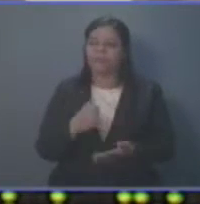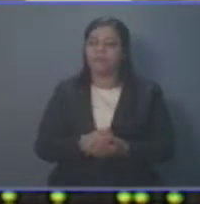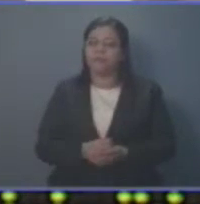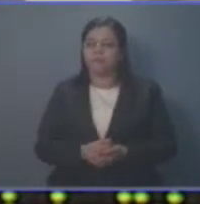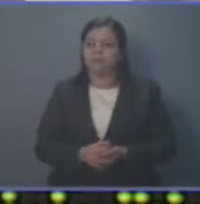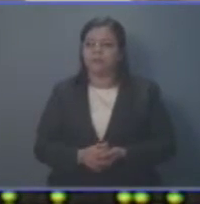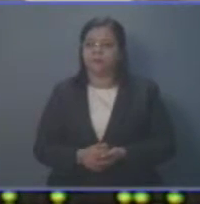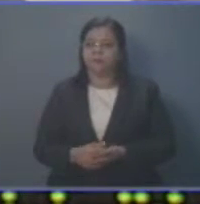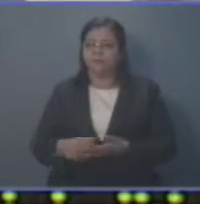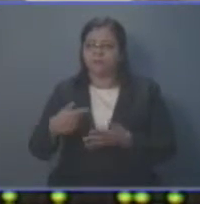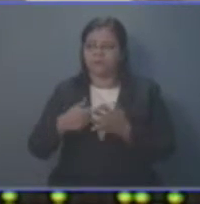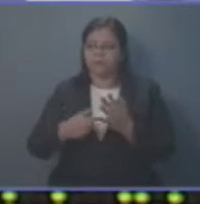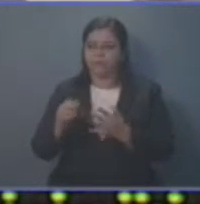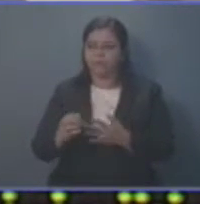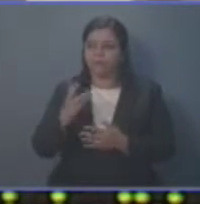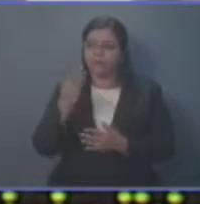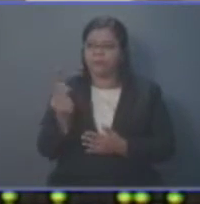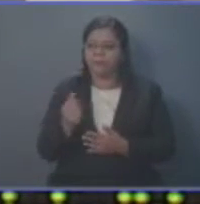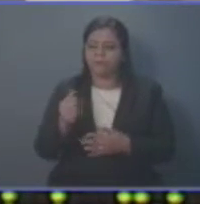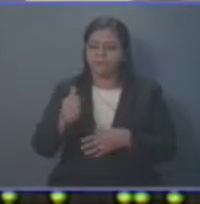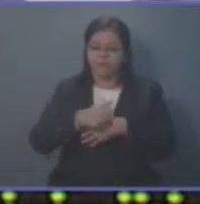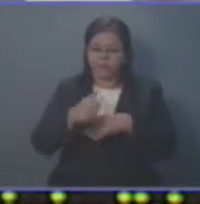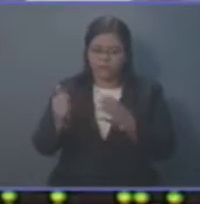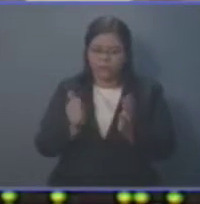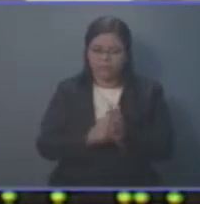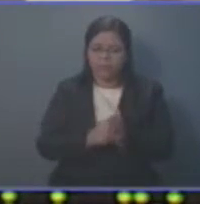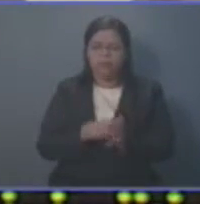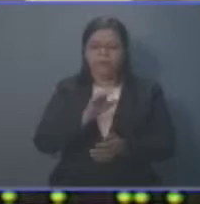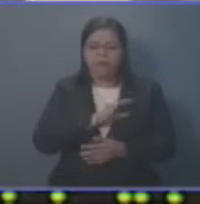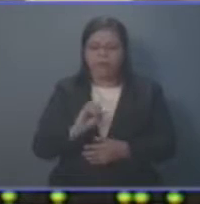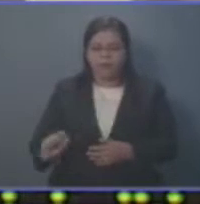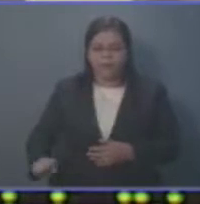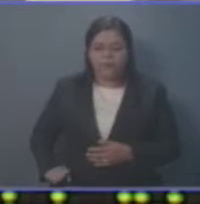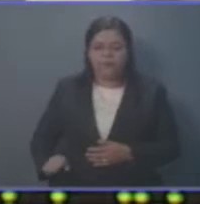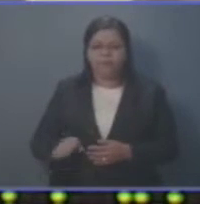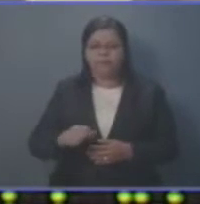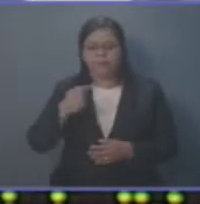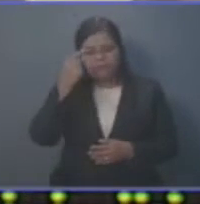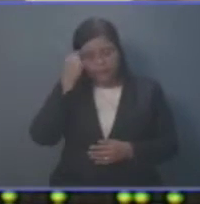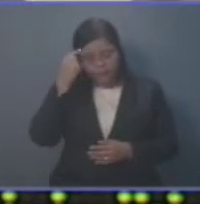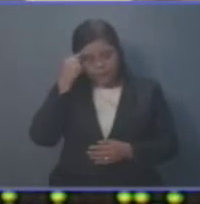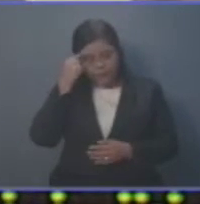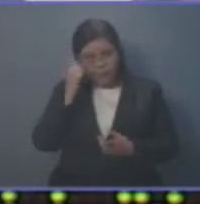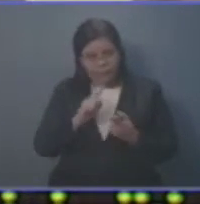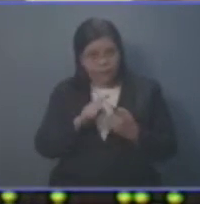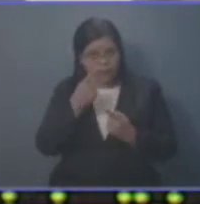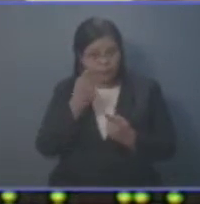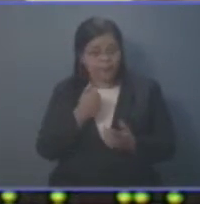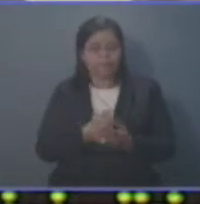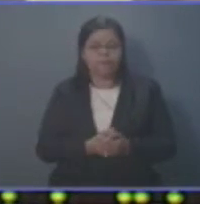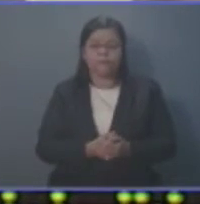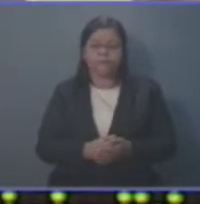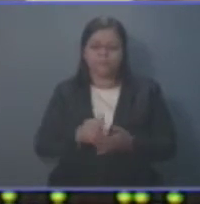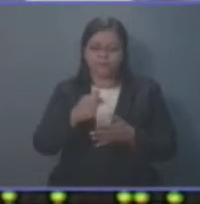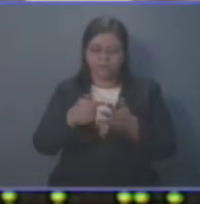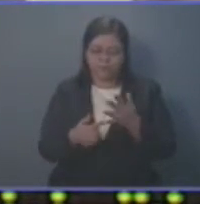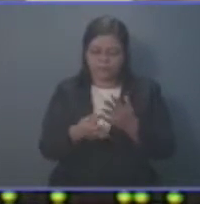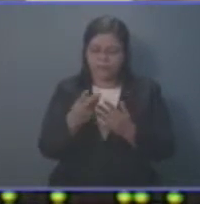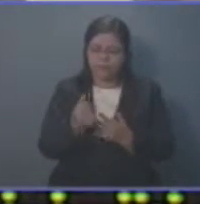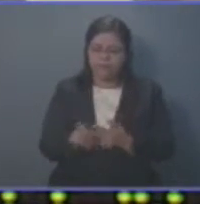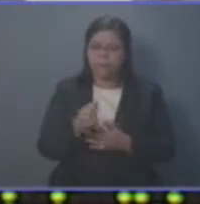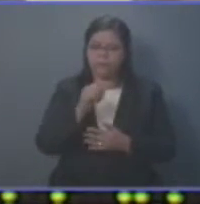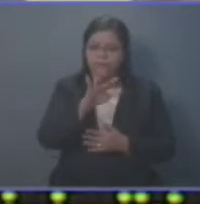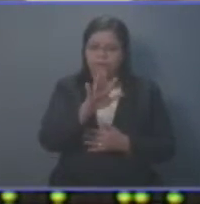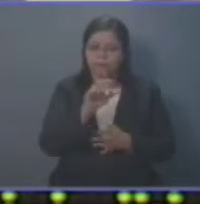Decreto número. La Asamblea Legislativa de la República de El Salvador, considerando Romanos 1, que mediante decreto legislativo